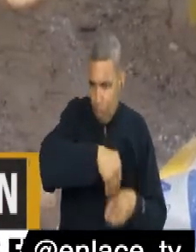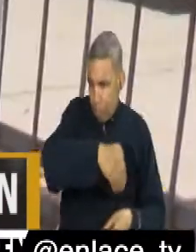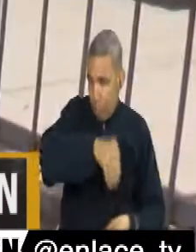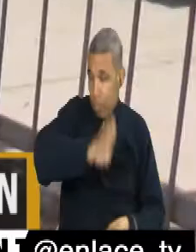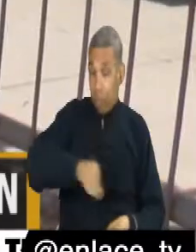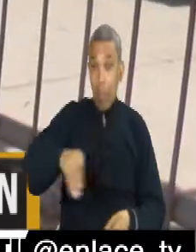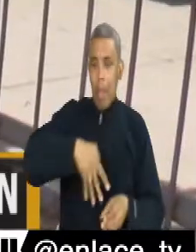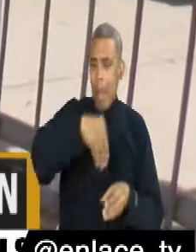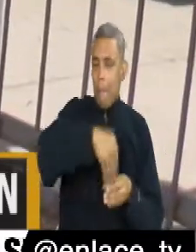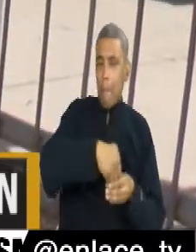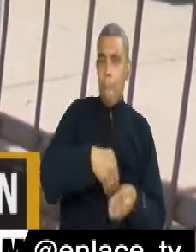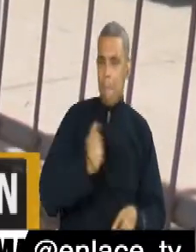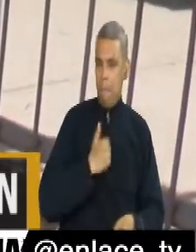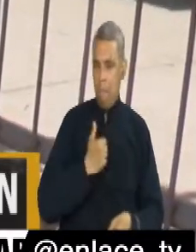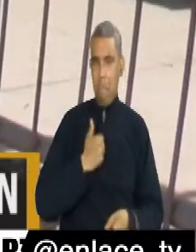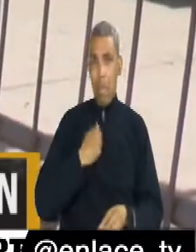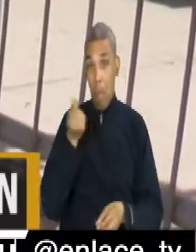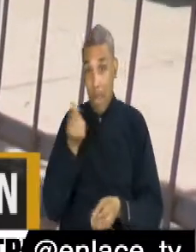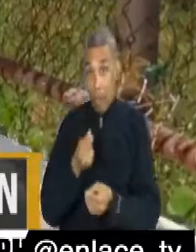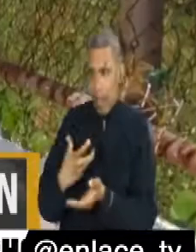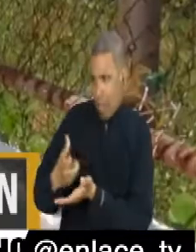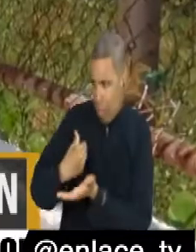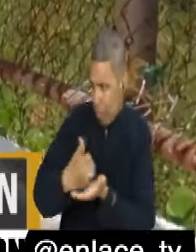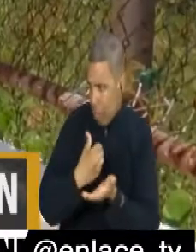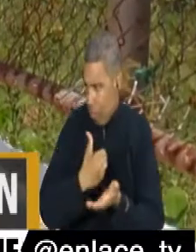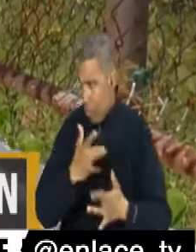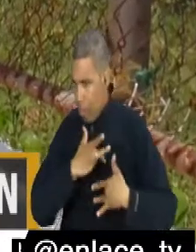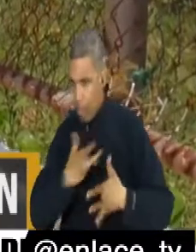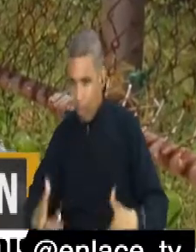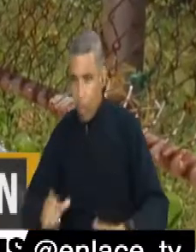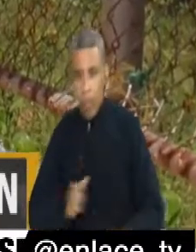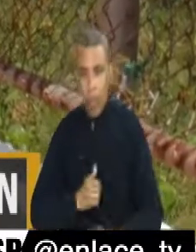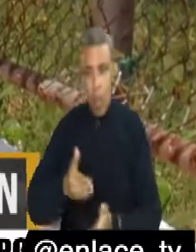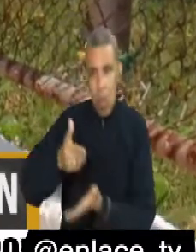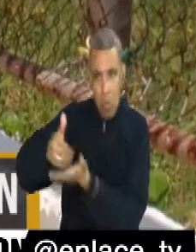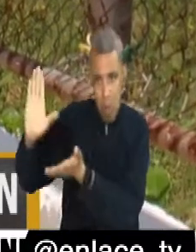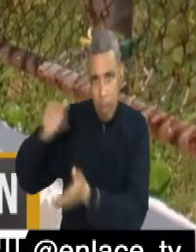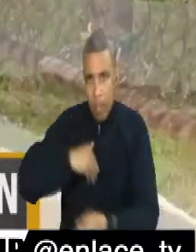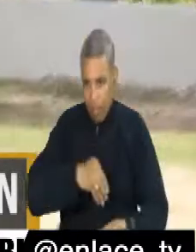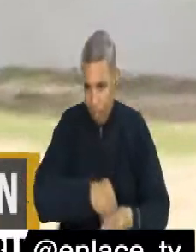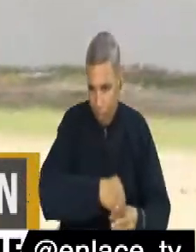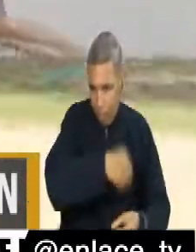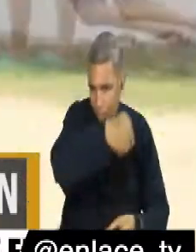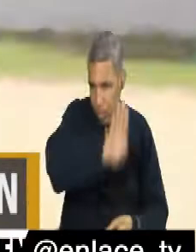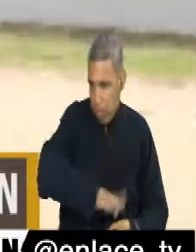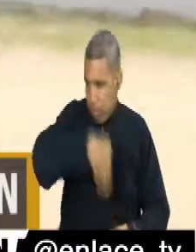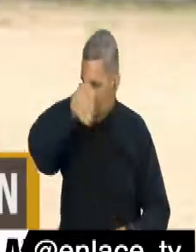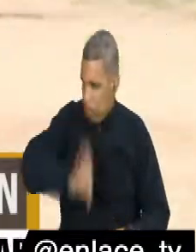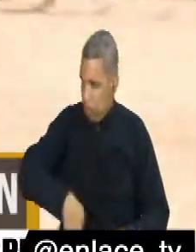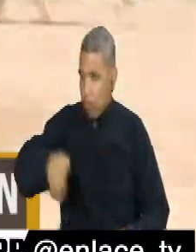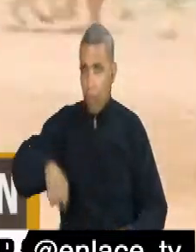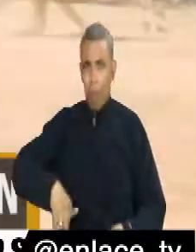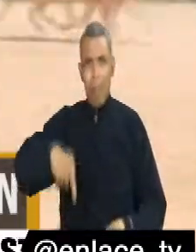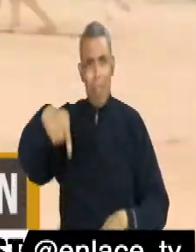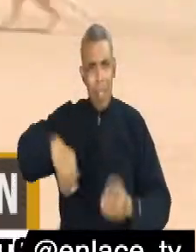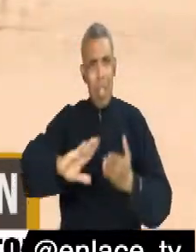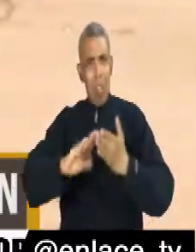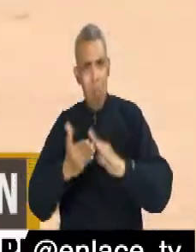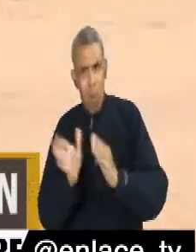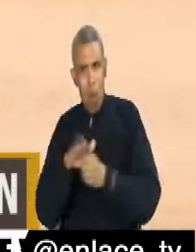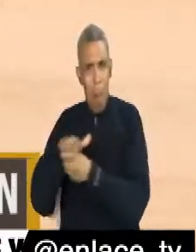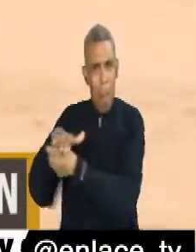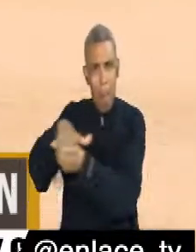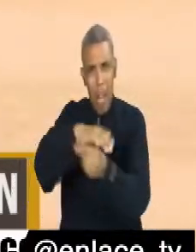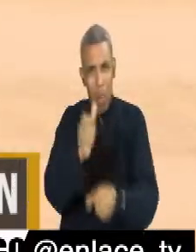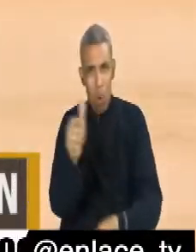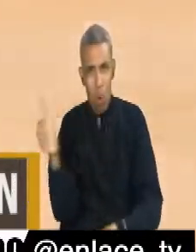la pintura para poder embellecer la cancha del lugar, que se ha convertido en los últimos meses en un escenario donde propios extraños vienen a